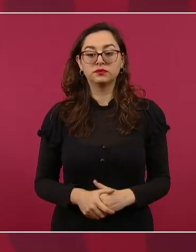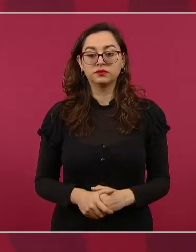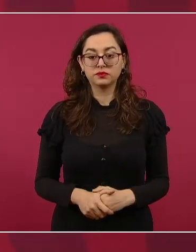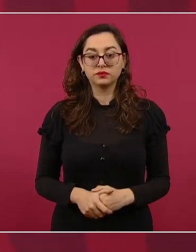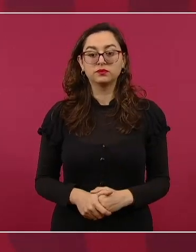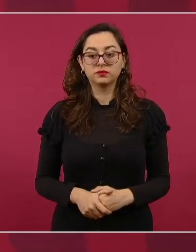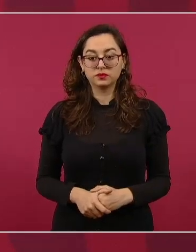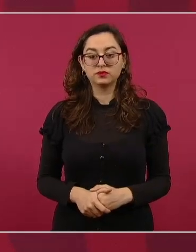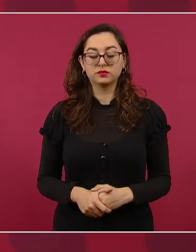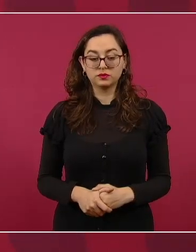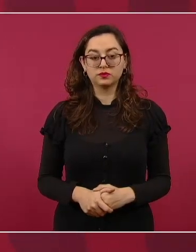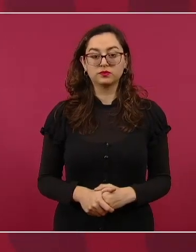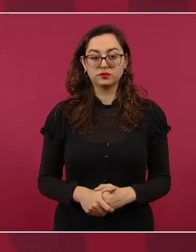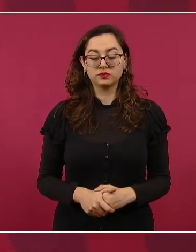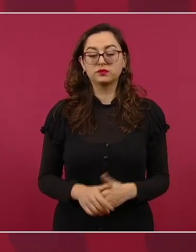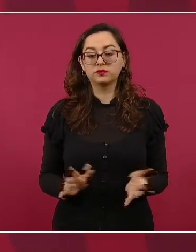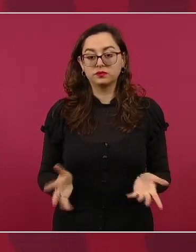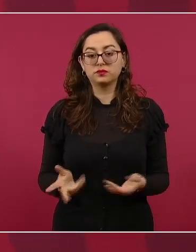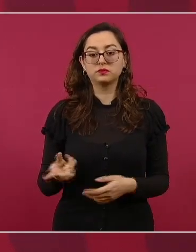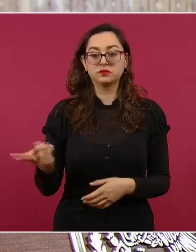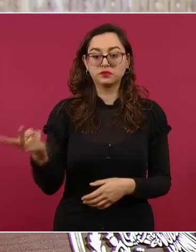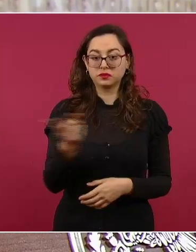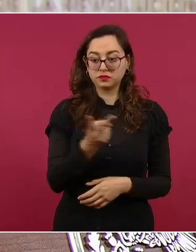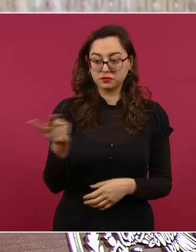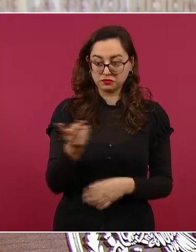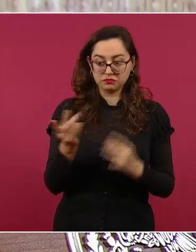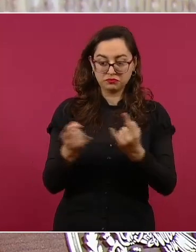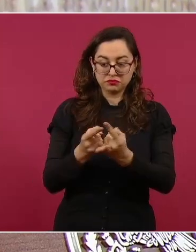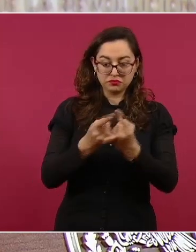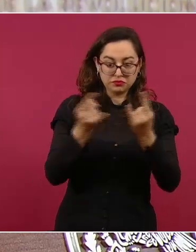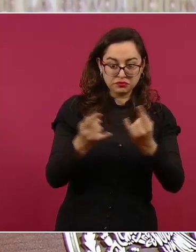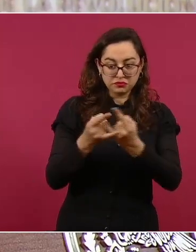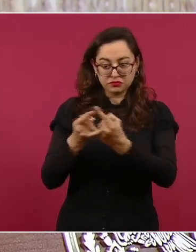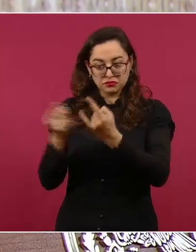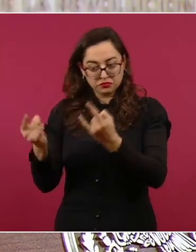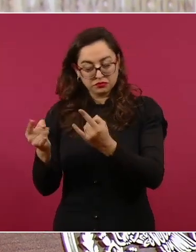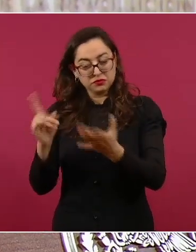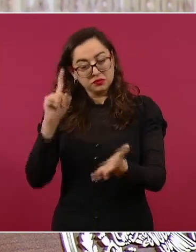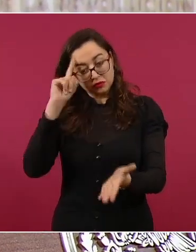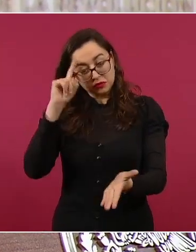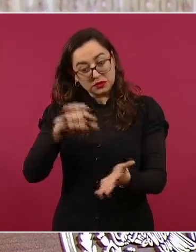segundo ya lo haya visto